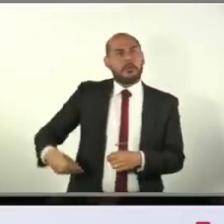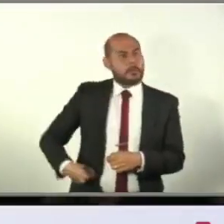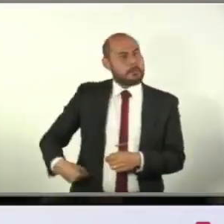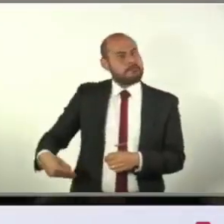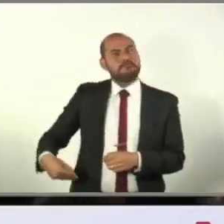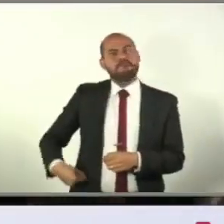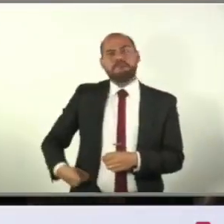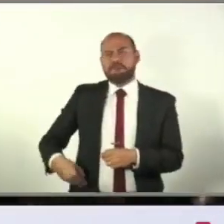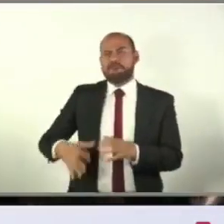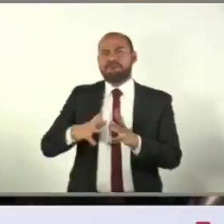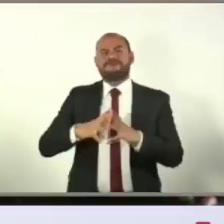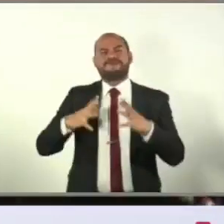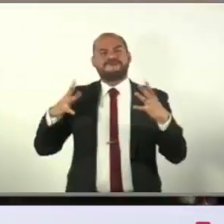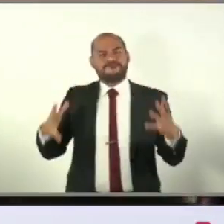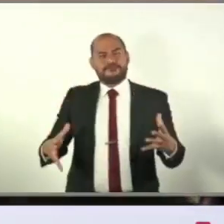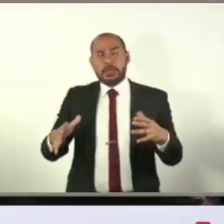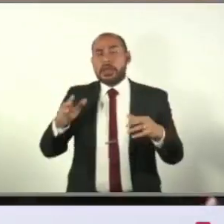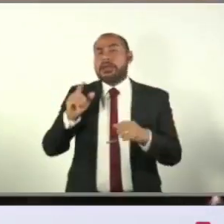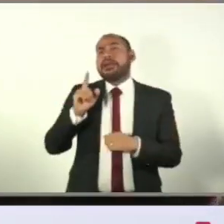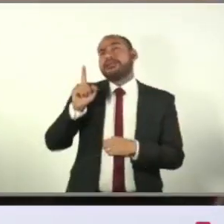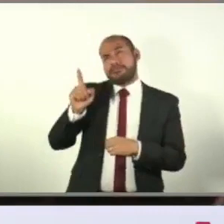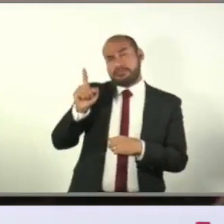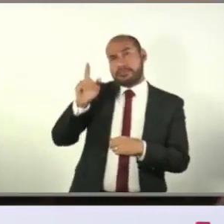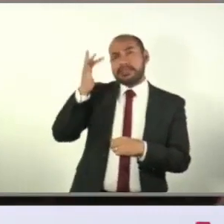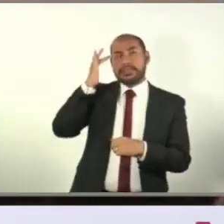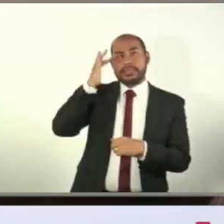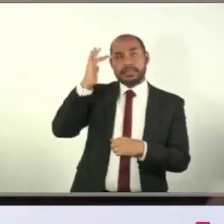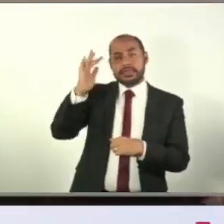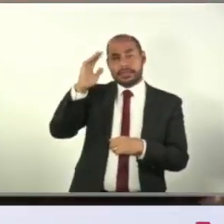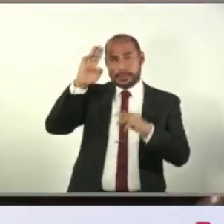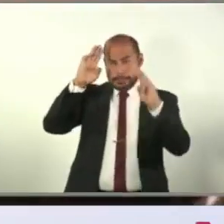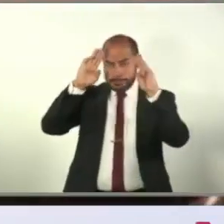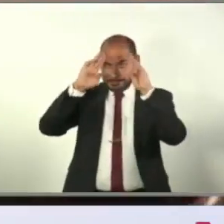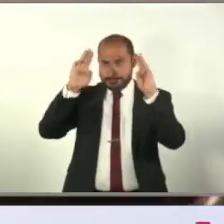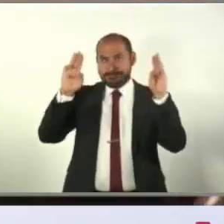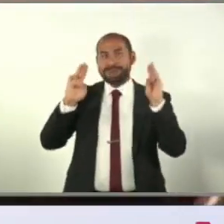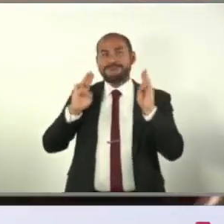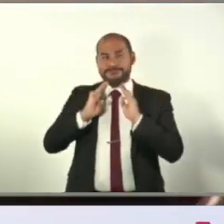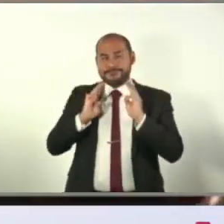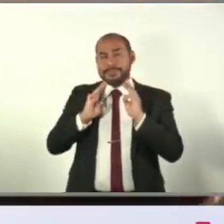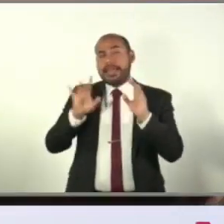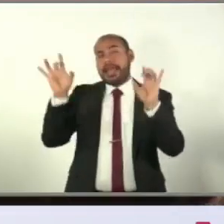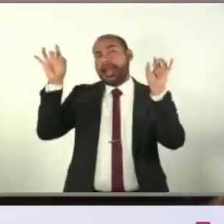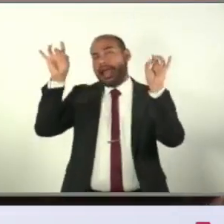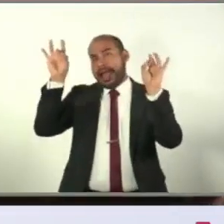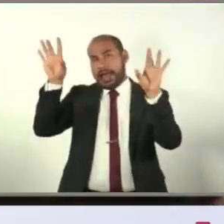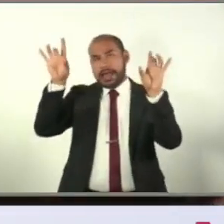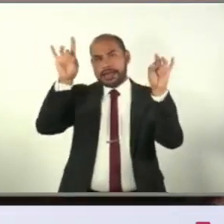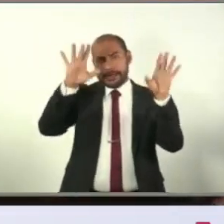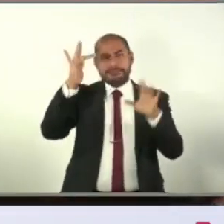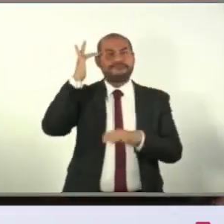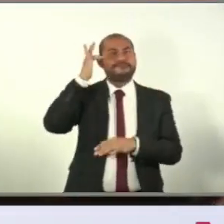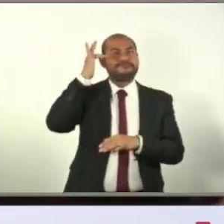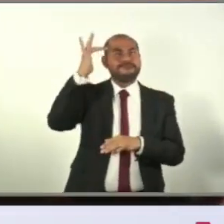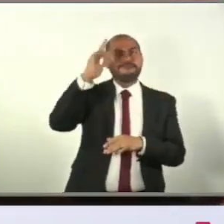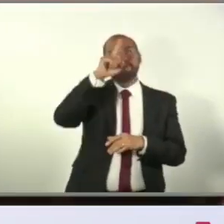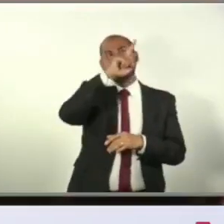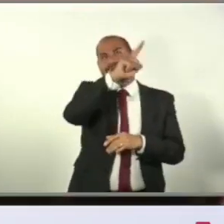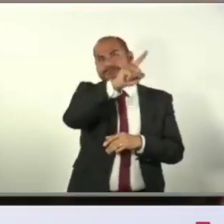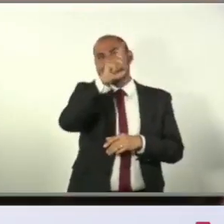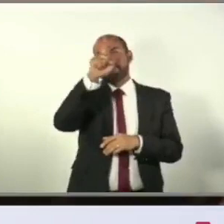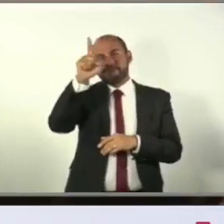Por mi gran culpa. Por eso ruego a Santa María Siempre Virgen, a los ángeles, a los santos y a